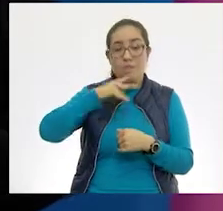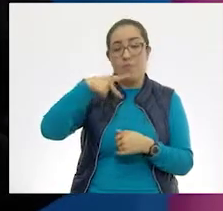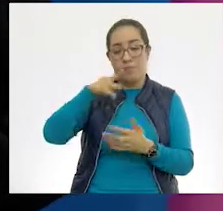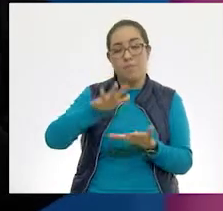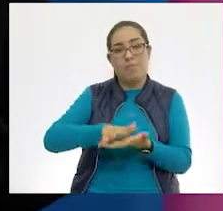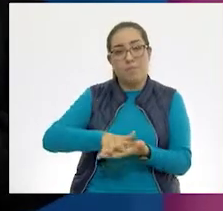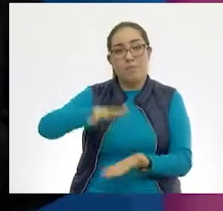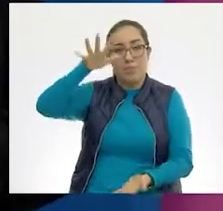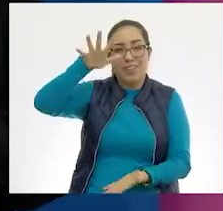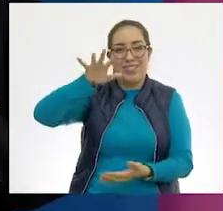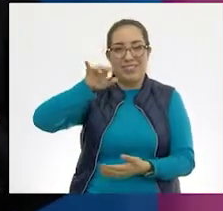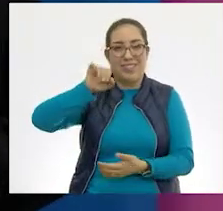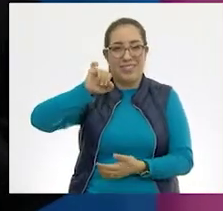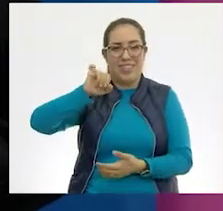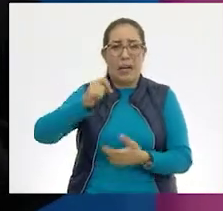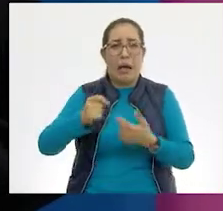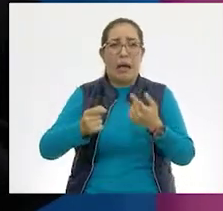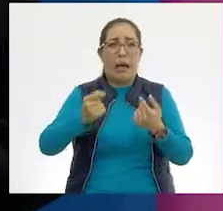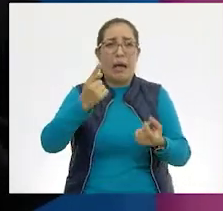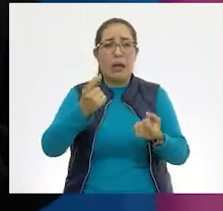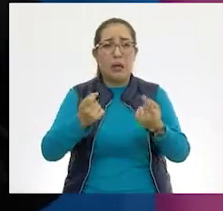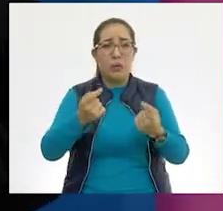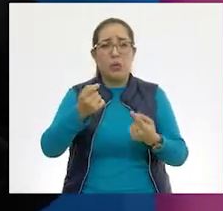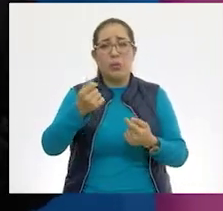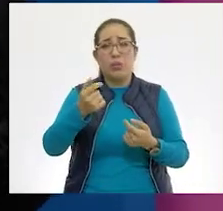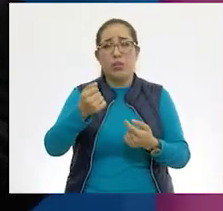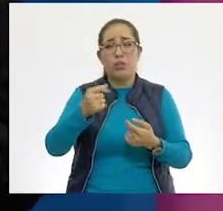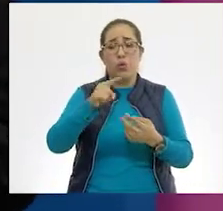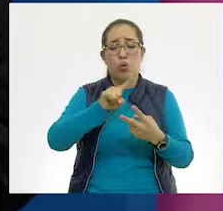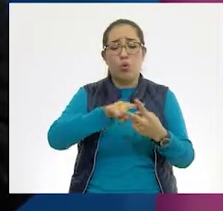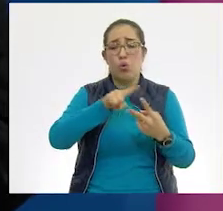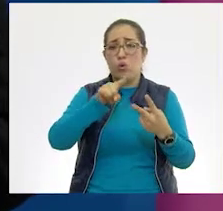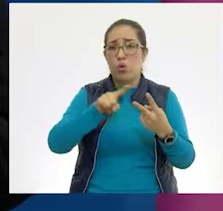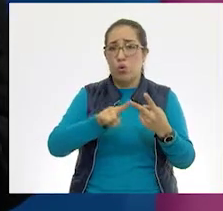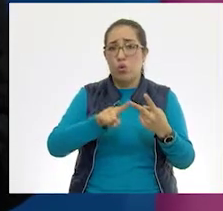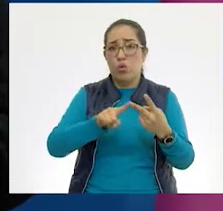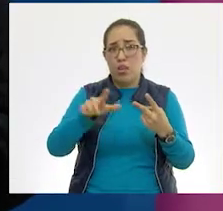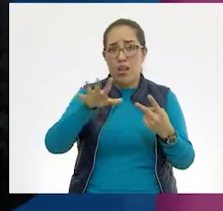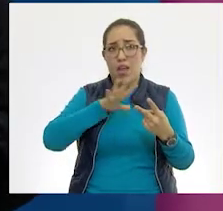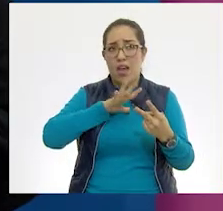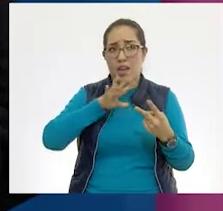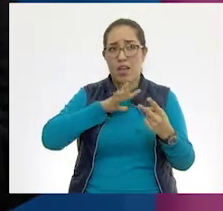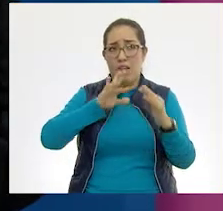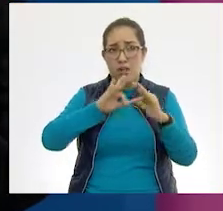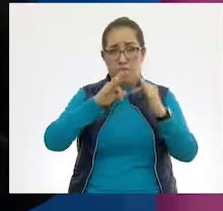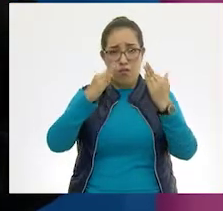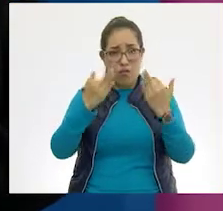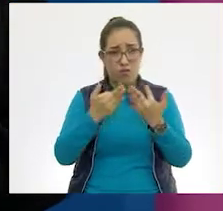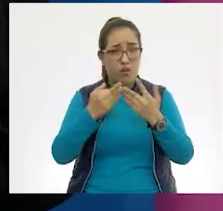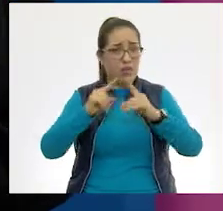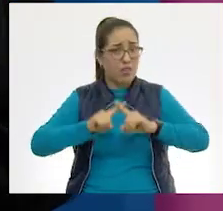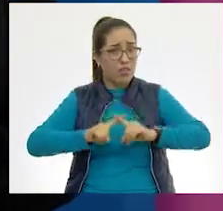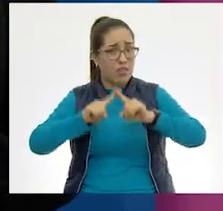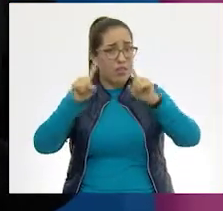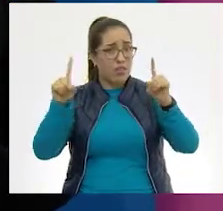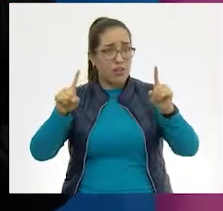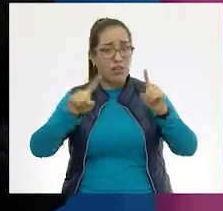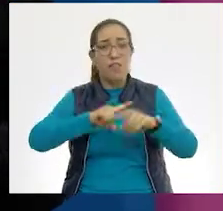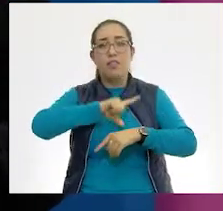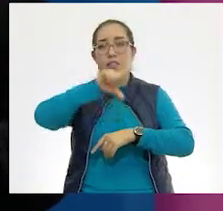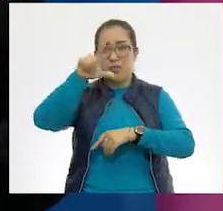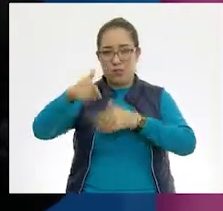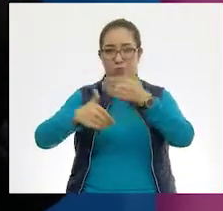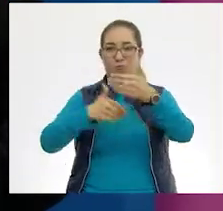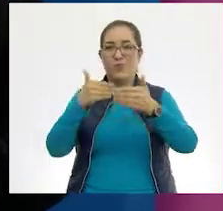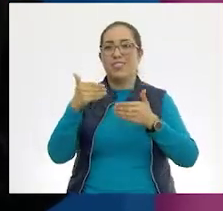mayoría. Existen excepciones, hay al menos 2 mamíferos que tienen una forma de desarrollo distinto y lo mencionaremos